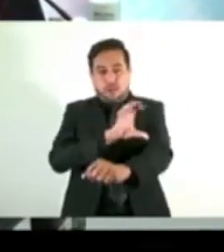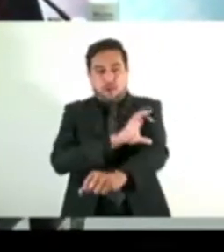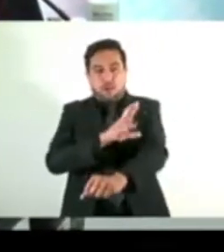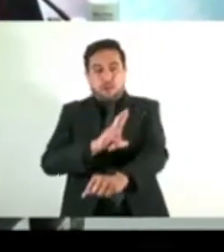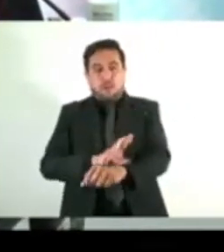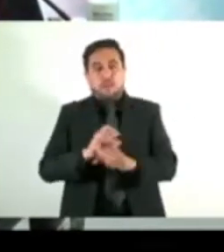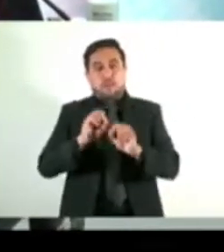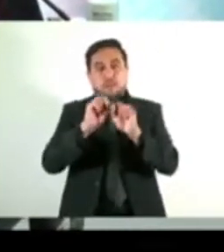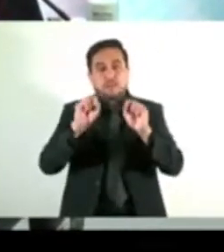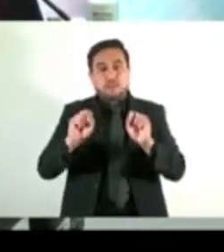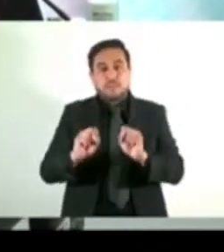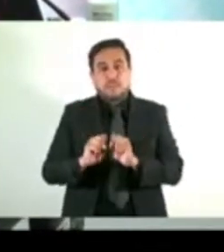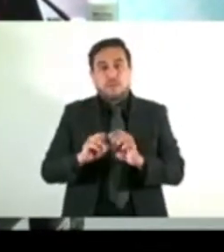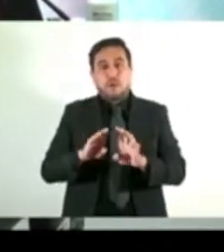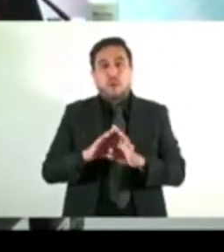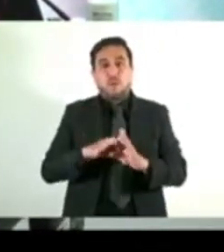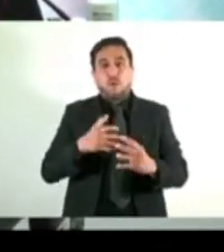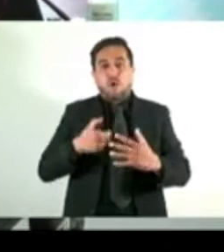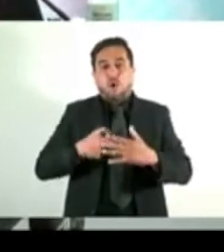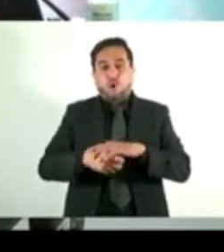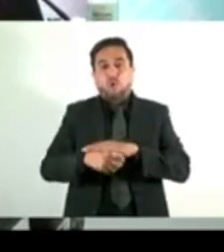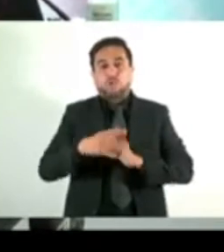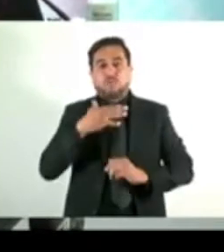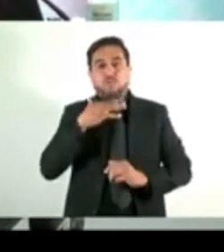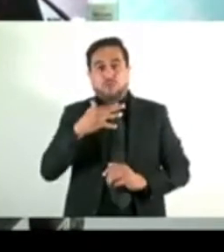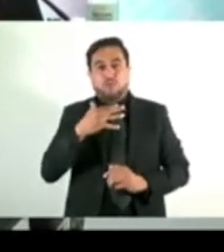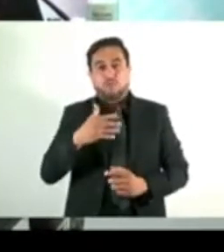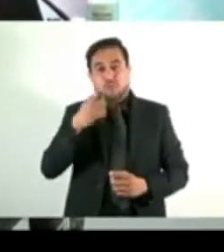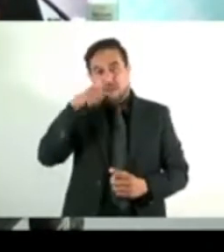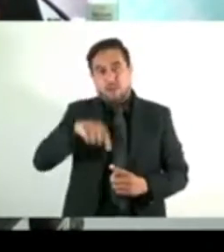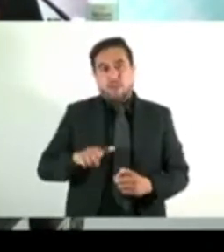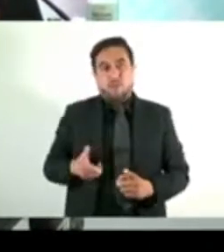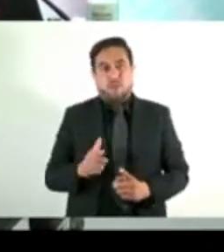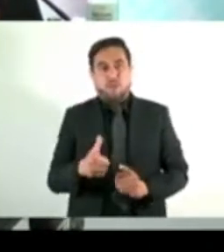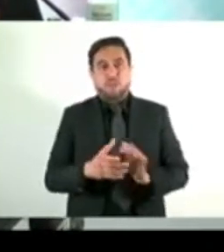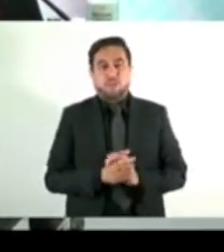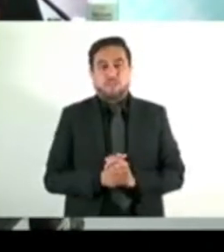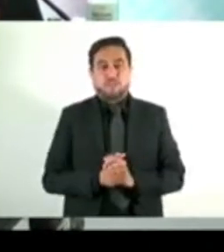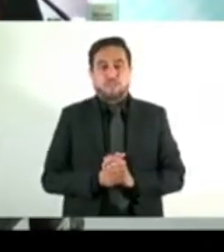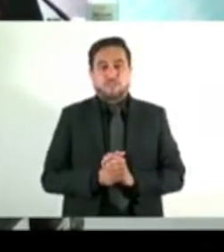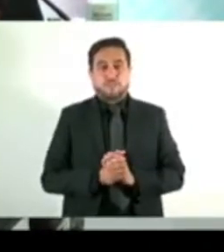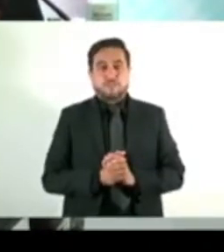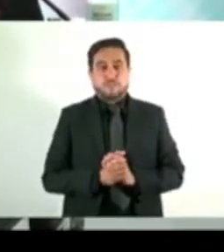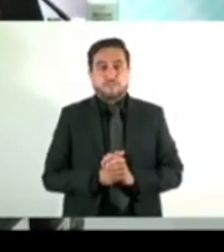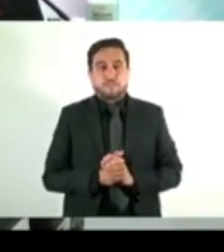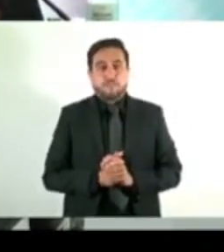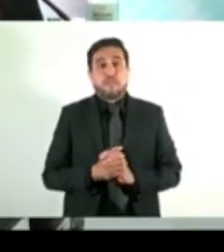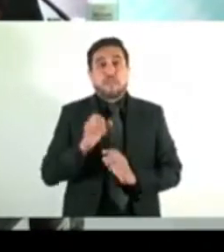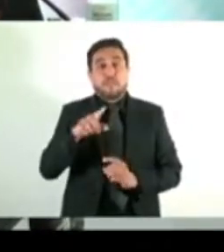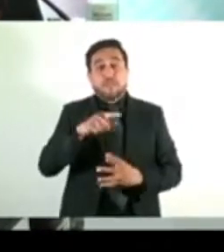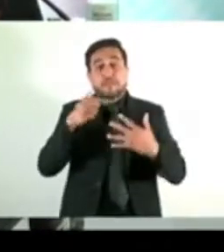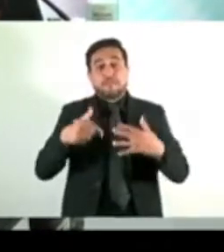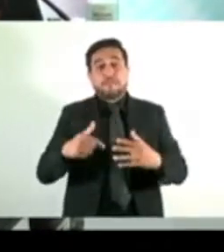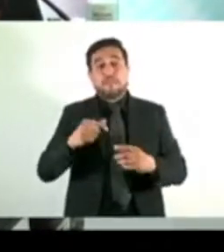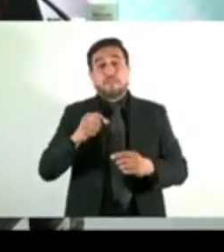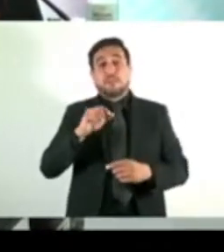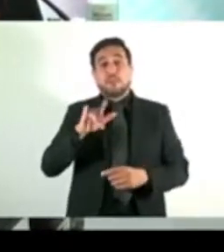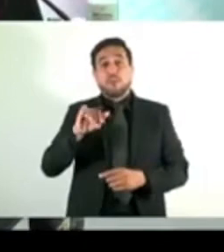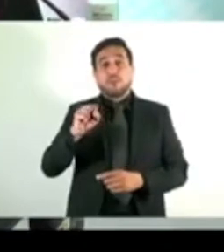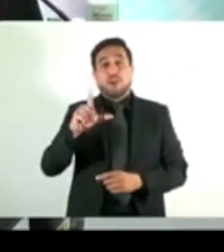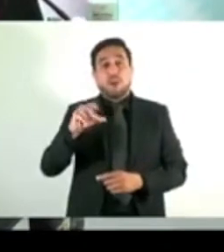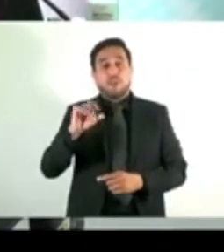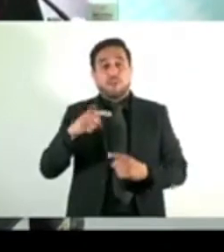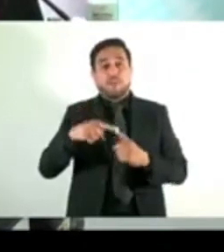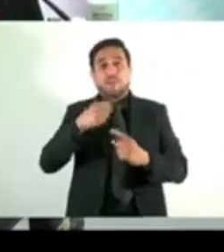Sistema Estatal Anticorrupción de Guanajuato. Muchas gracias, bienvenida. De igual manera, a la licenciada Sofía Huet López,